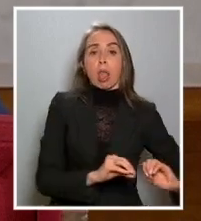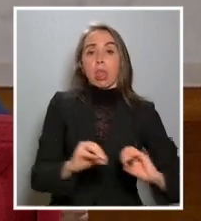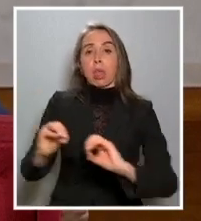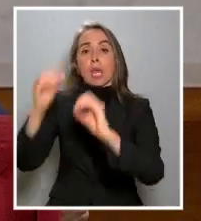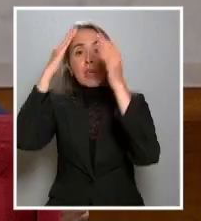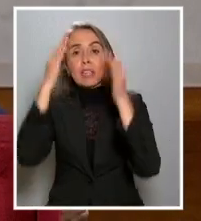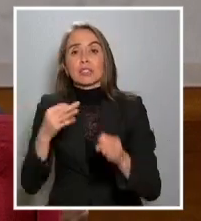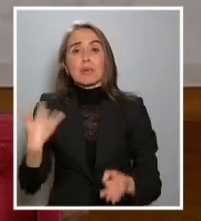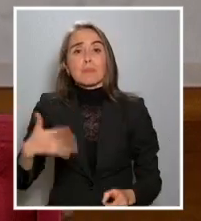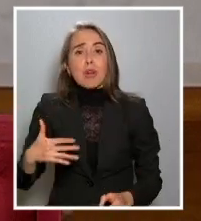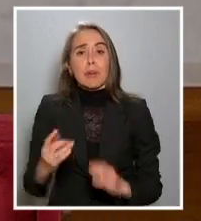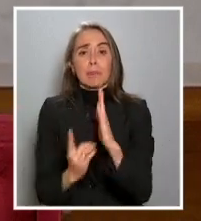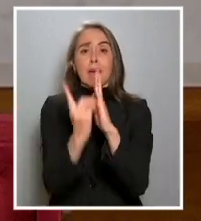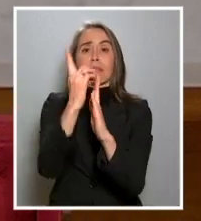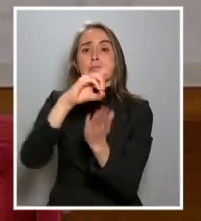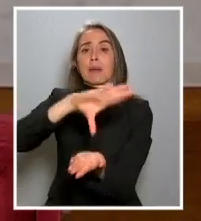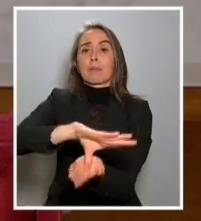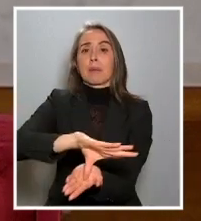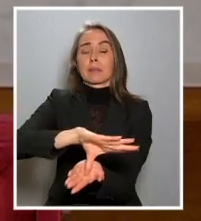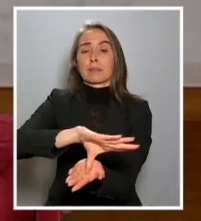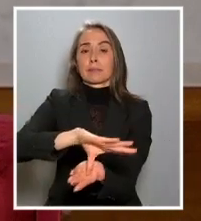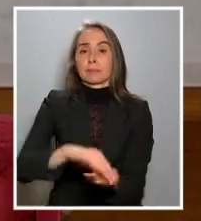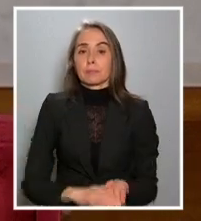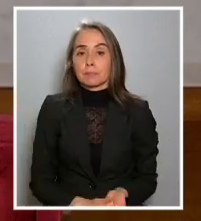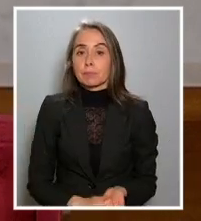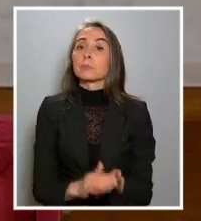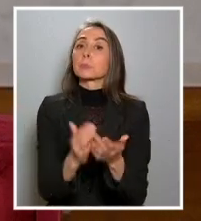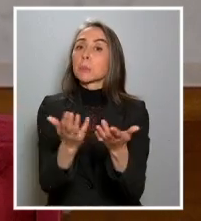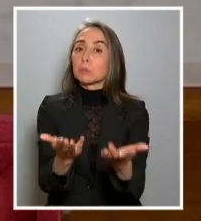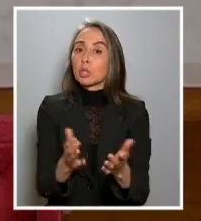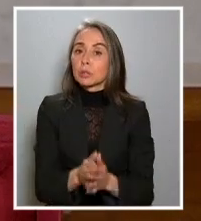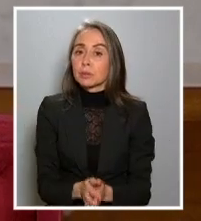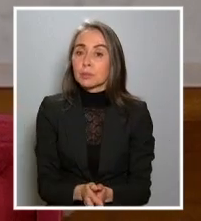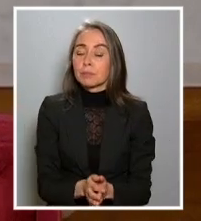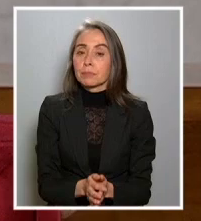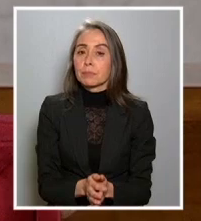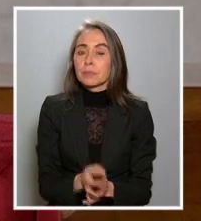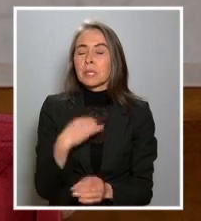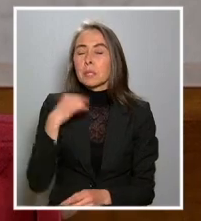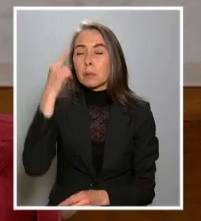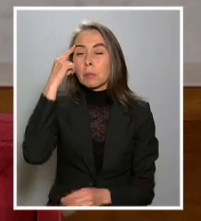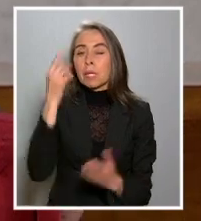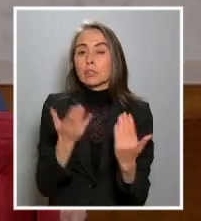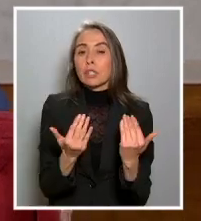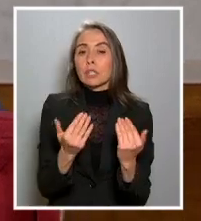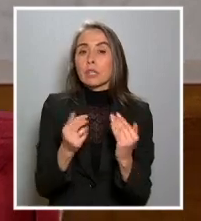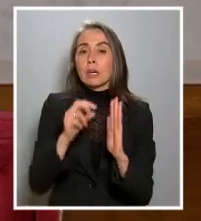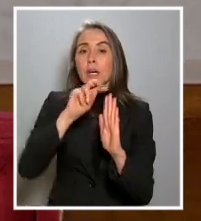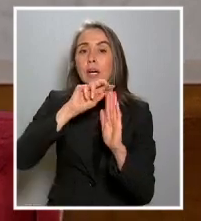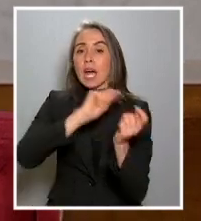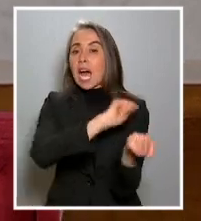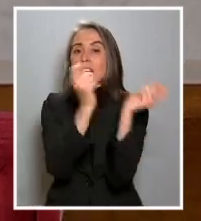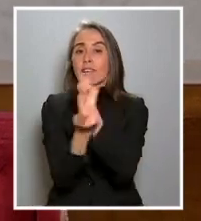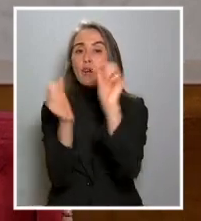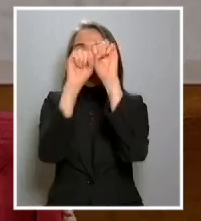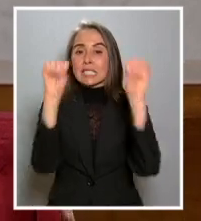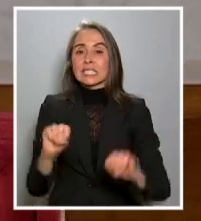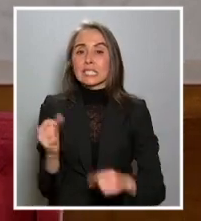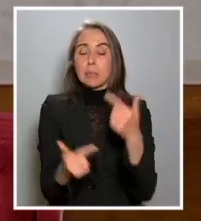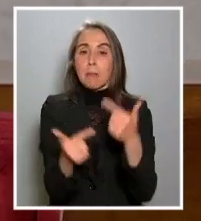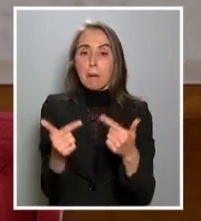son fundamentales para el desarrollo del país. Por ello, considero necesaria una reforma al sistema político